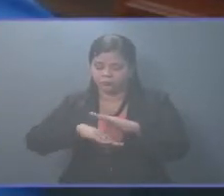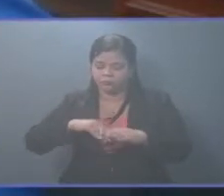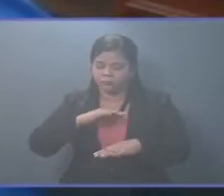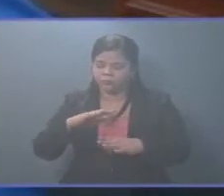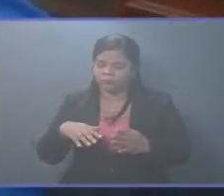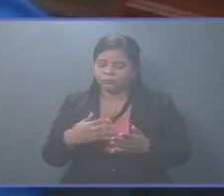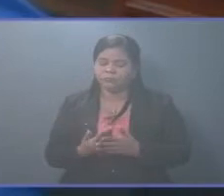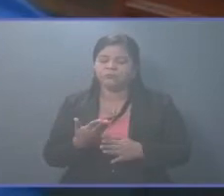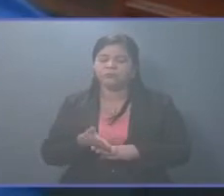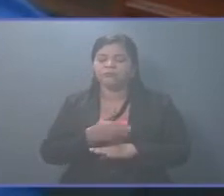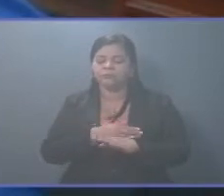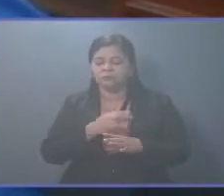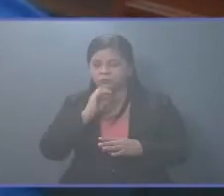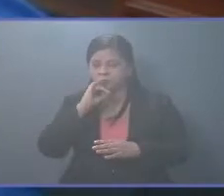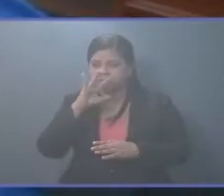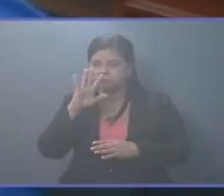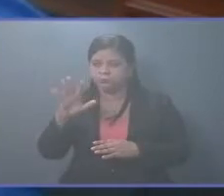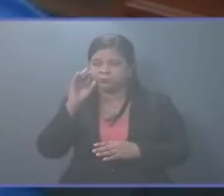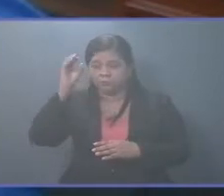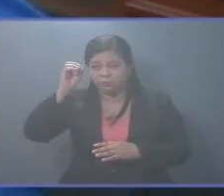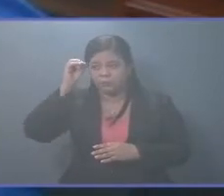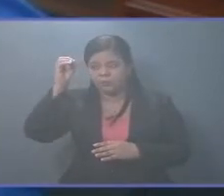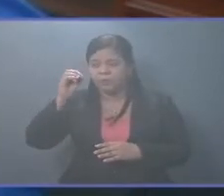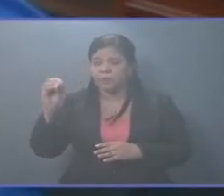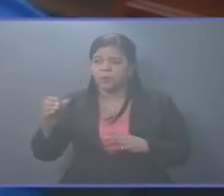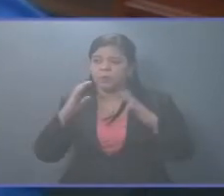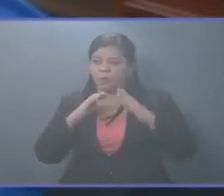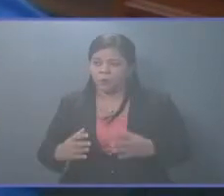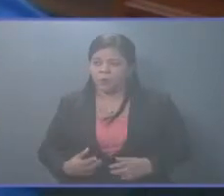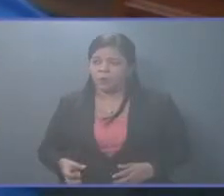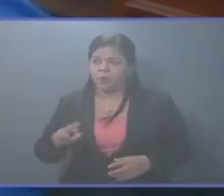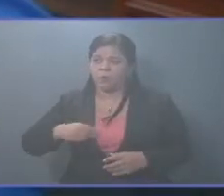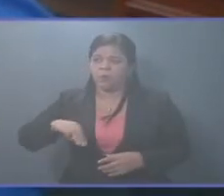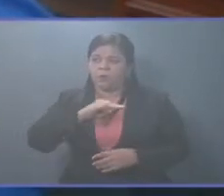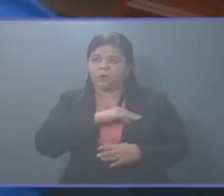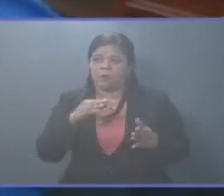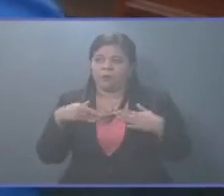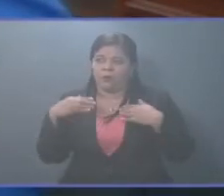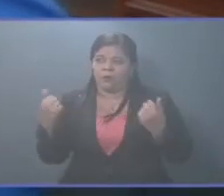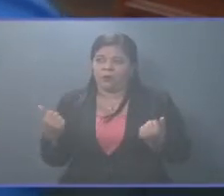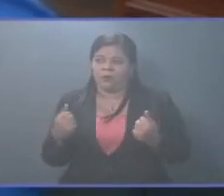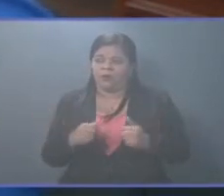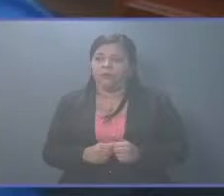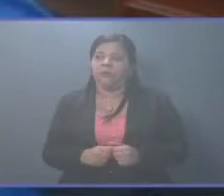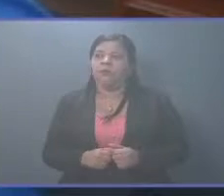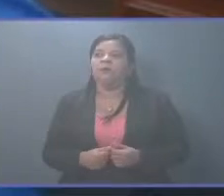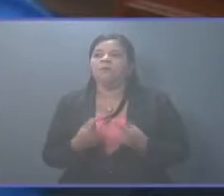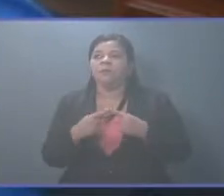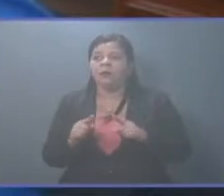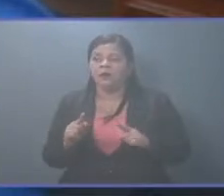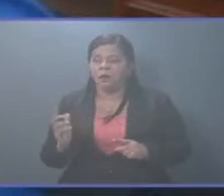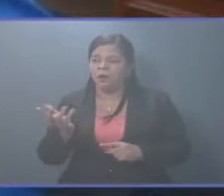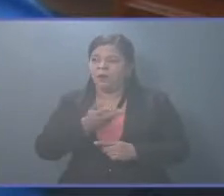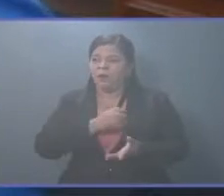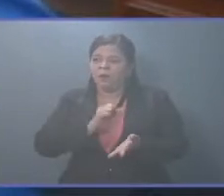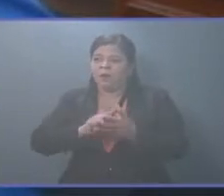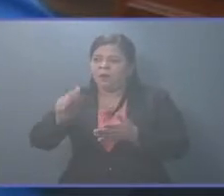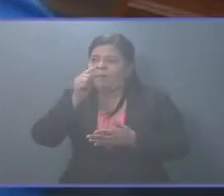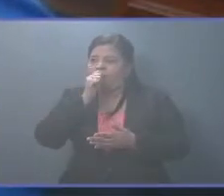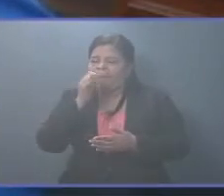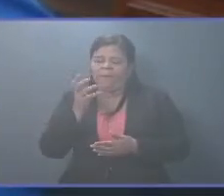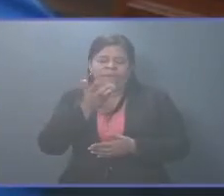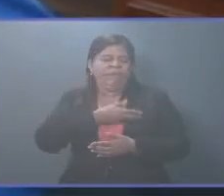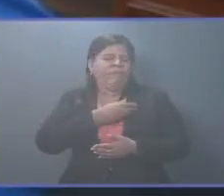los planteamientos que nos hacía el Ministerio de Salud. Nosotros como colegio médico nos